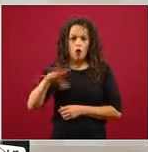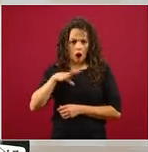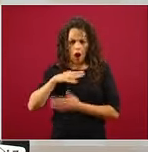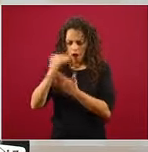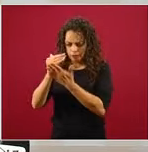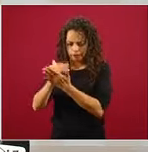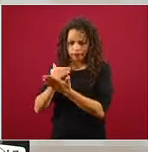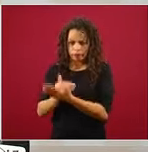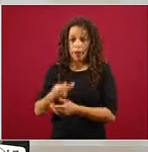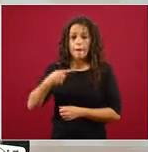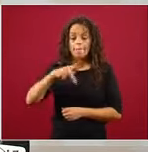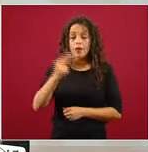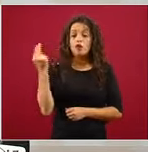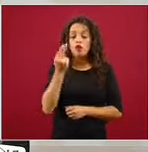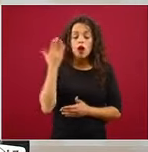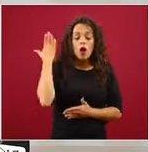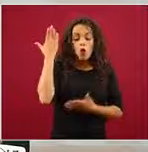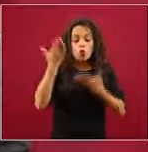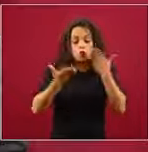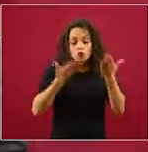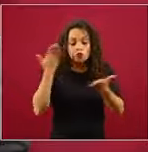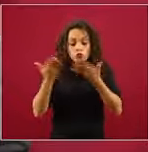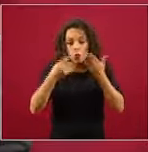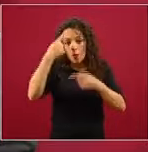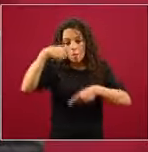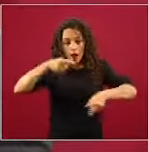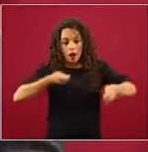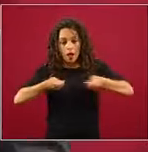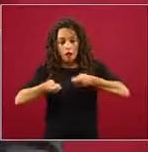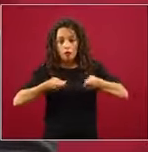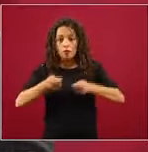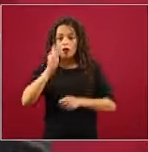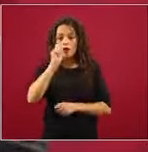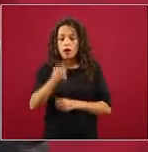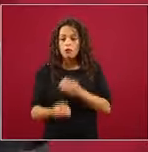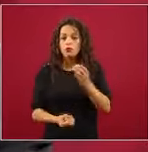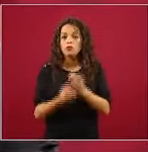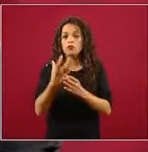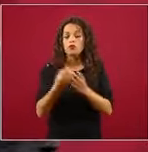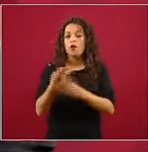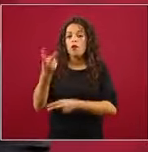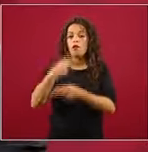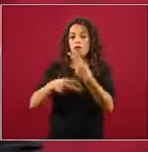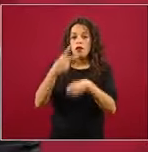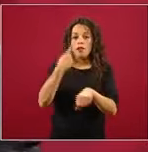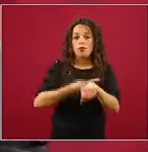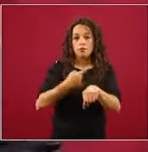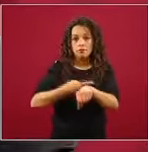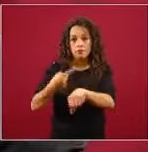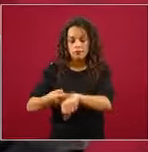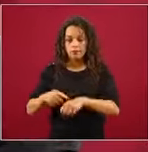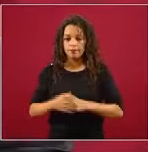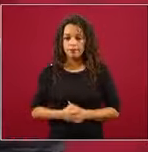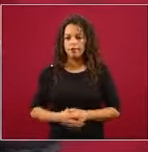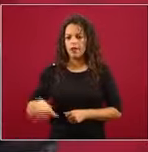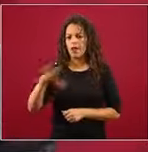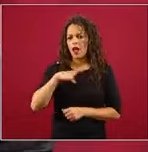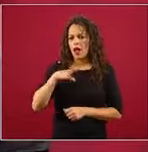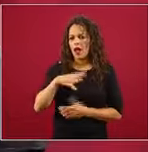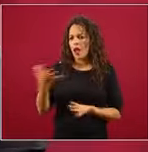y control de brotes. Hay comunidades específicas, mercados, asilos,